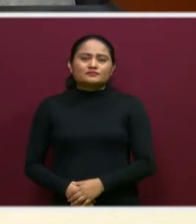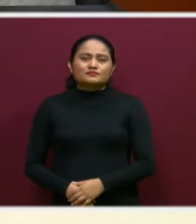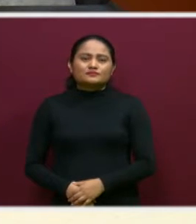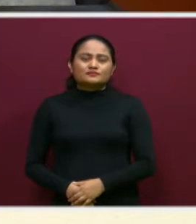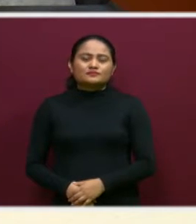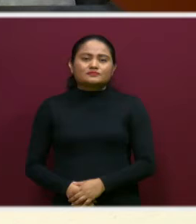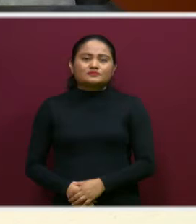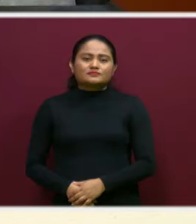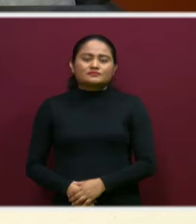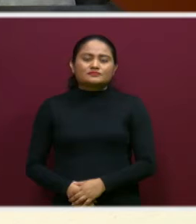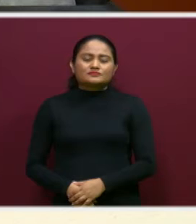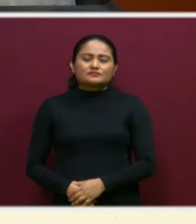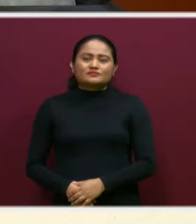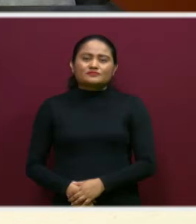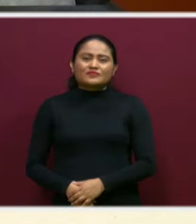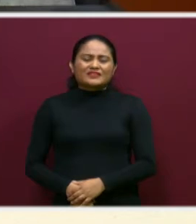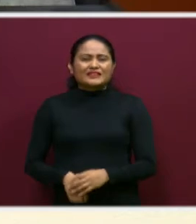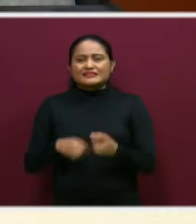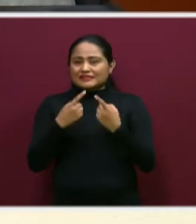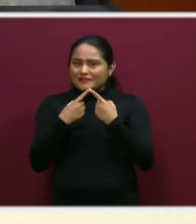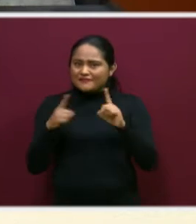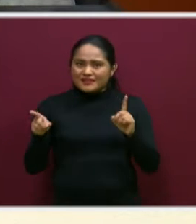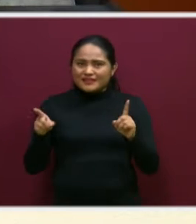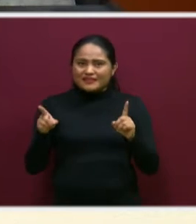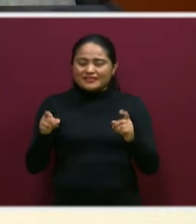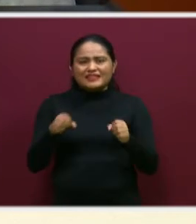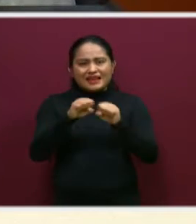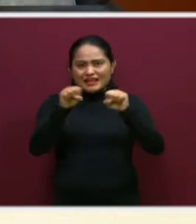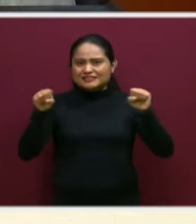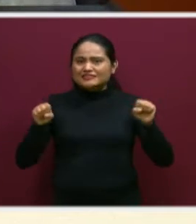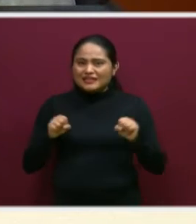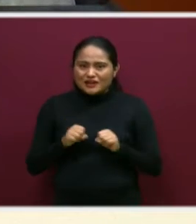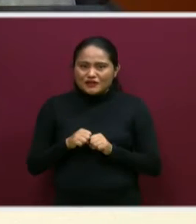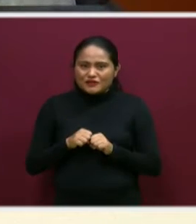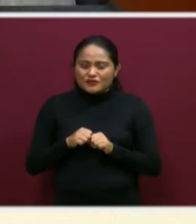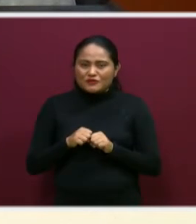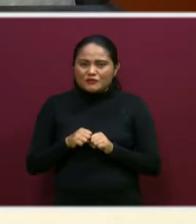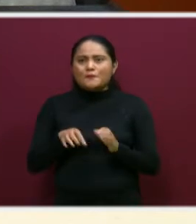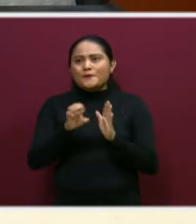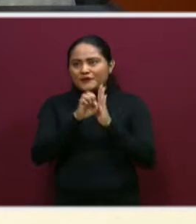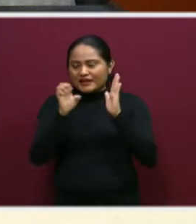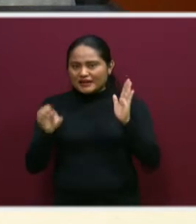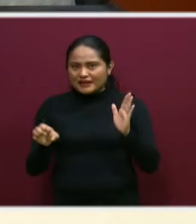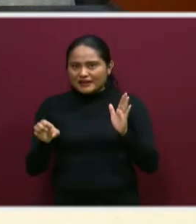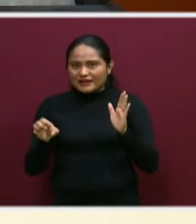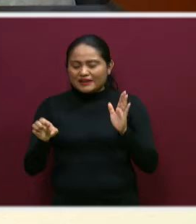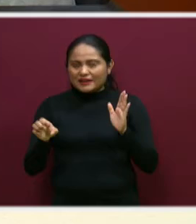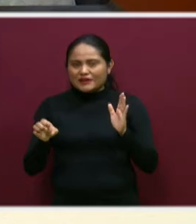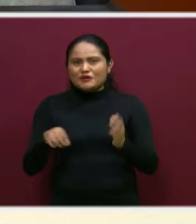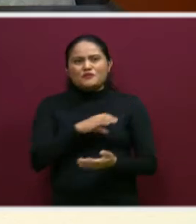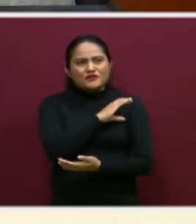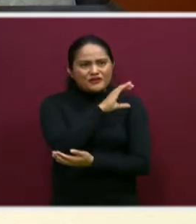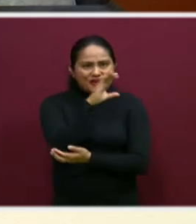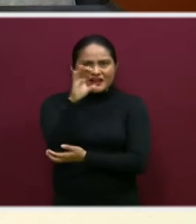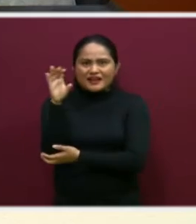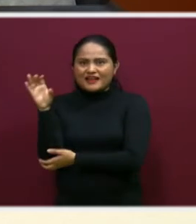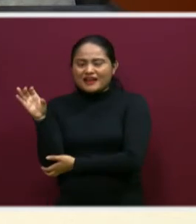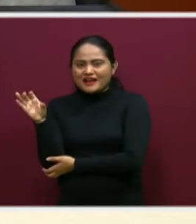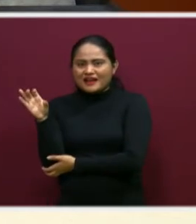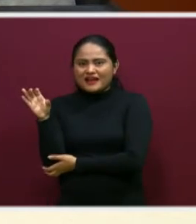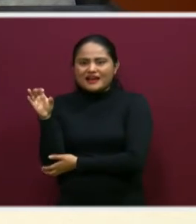tipo de enseñanza sino también puede ser al aire libre desarrollando habilidades del cuerpo